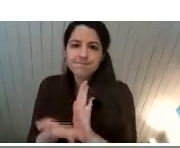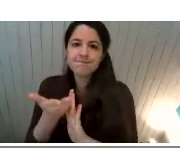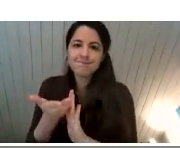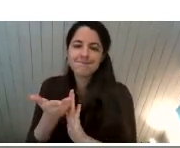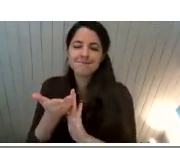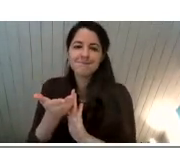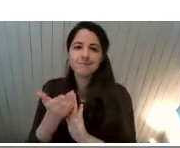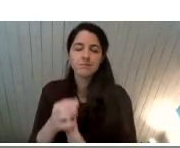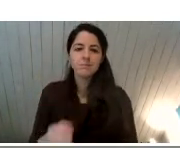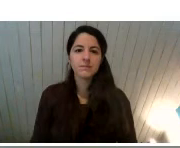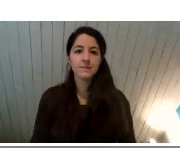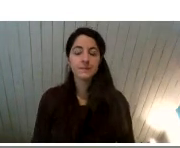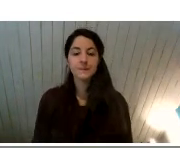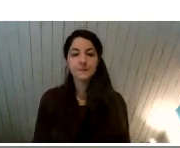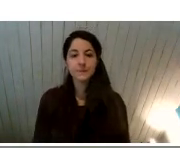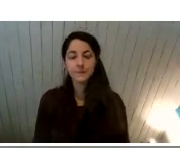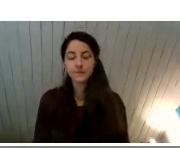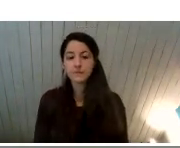Y pues